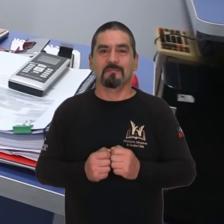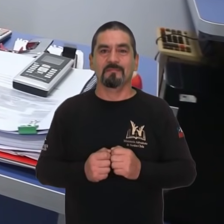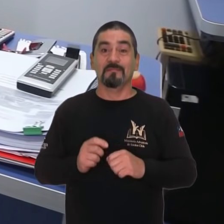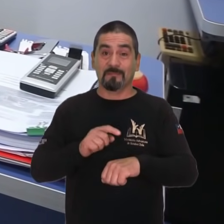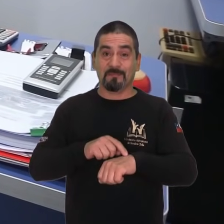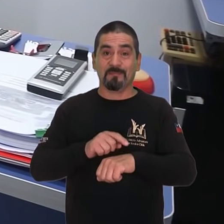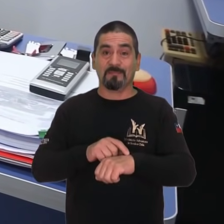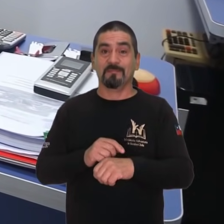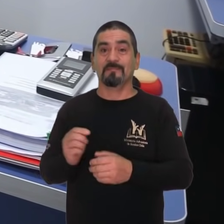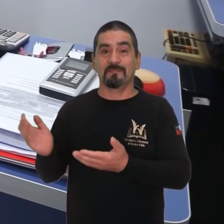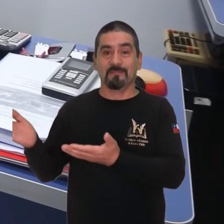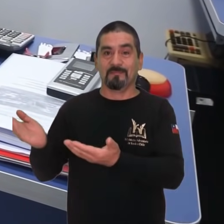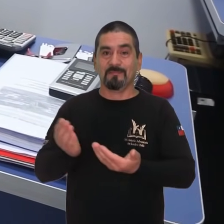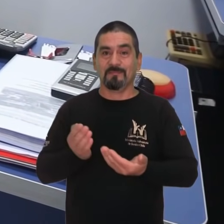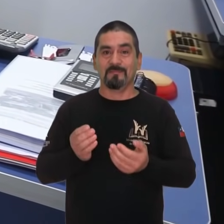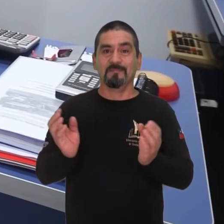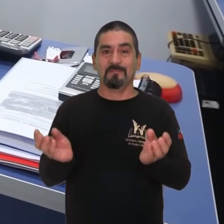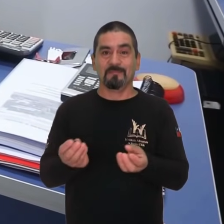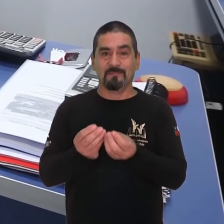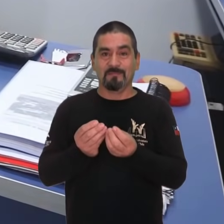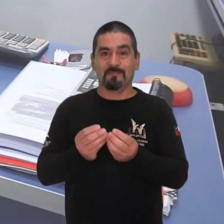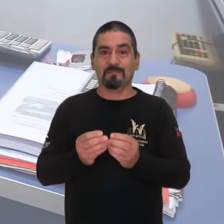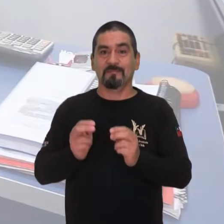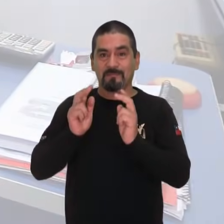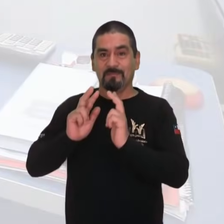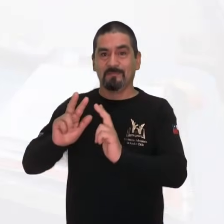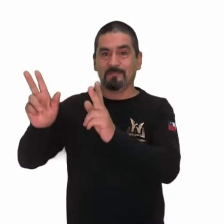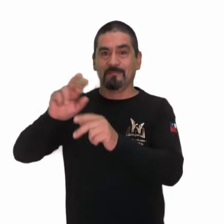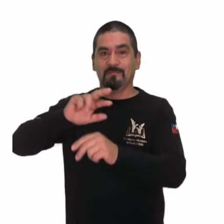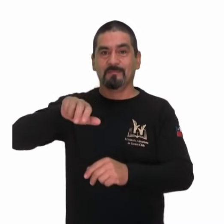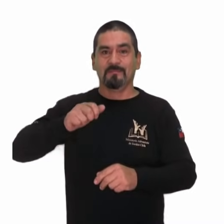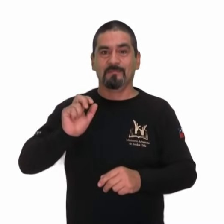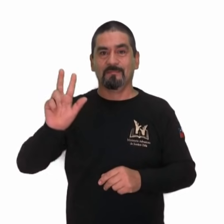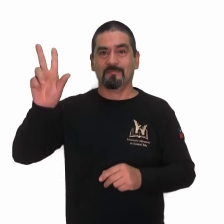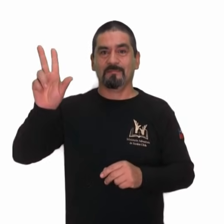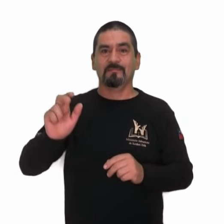Ahora, quiero invitarte para que juntos podamos adorar a nuestro